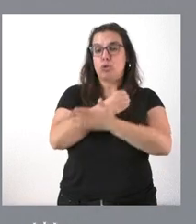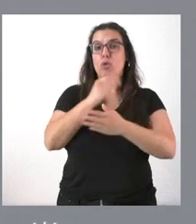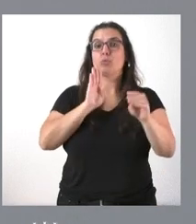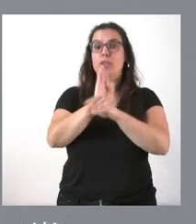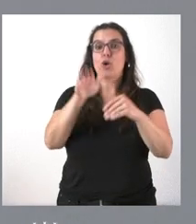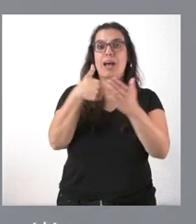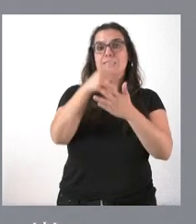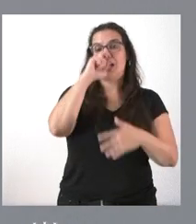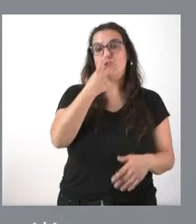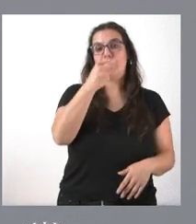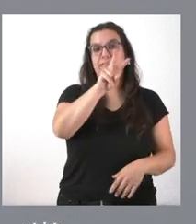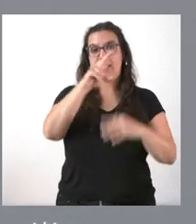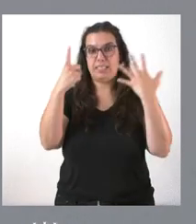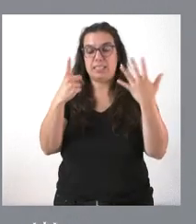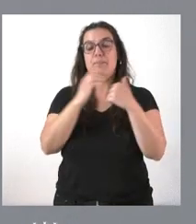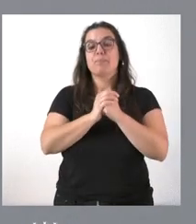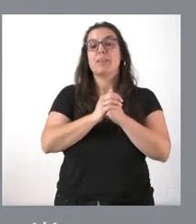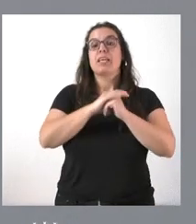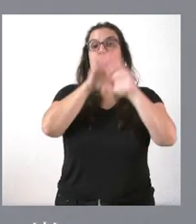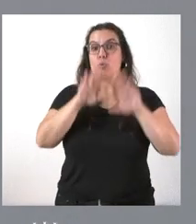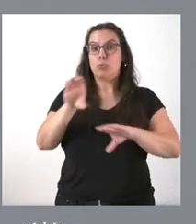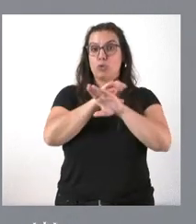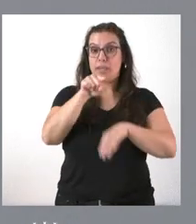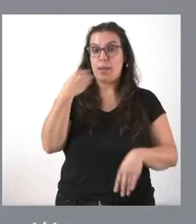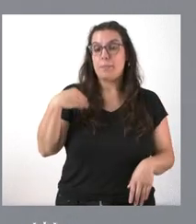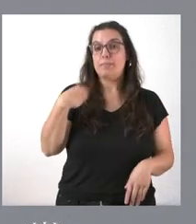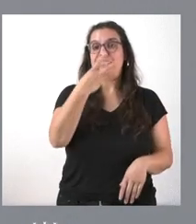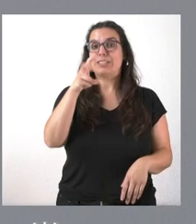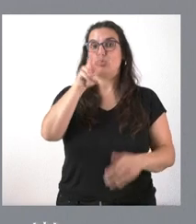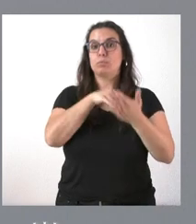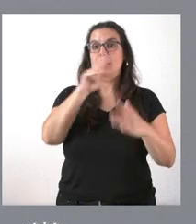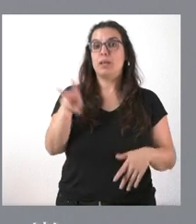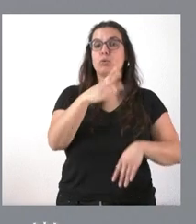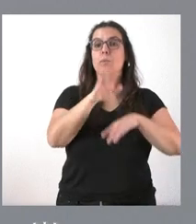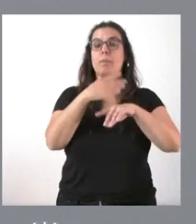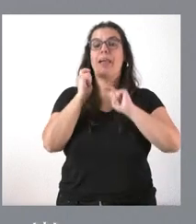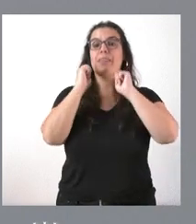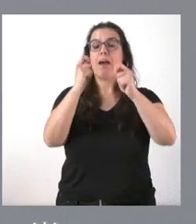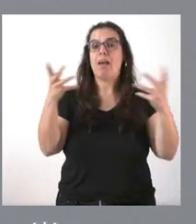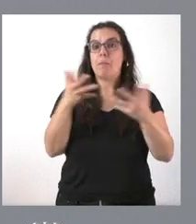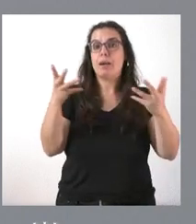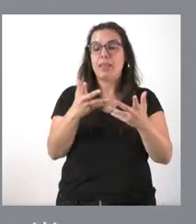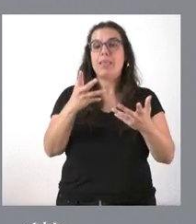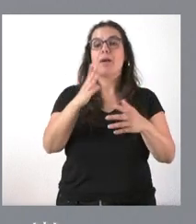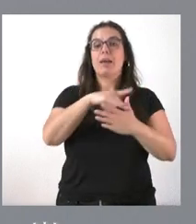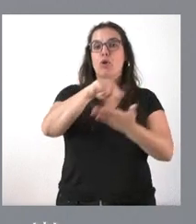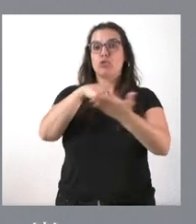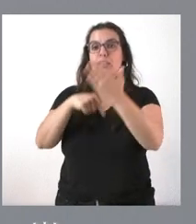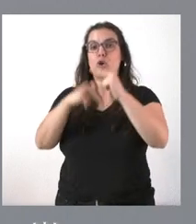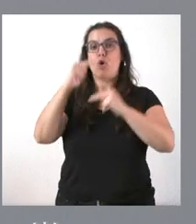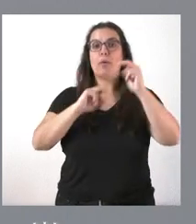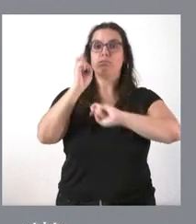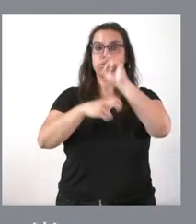año 2026 y finalmente en esta consejería 300.000 euros para la declaración de emergencia de la contratación de las obras de